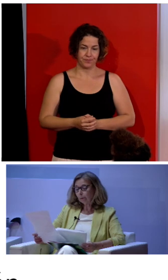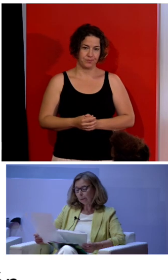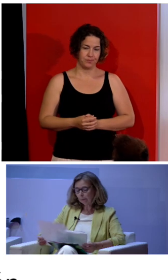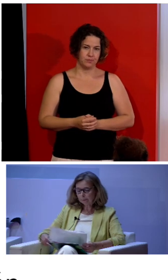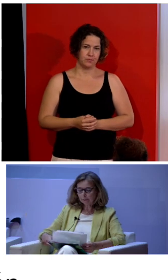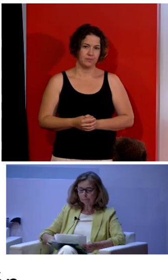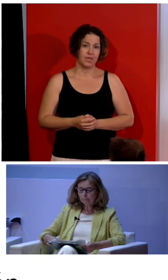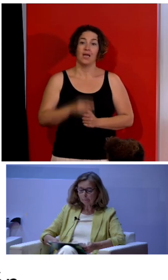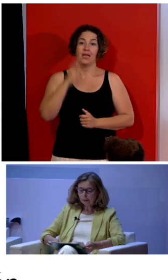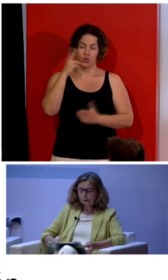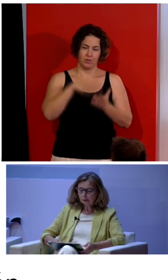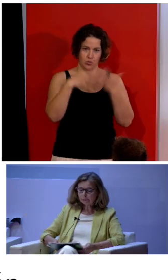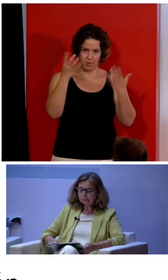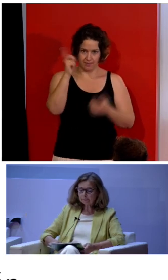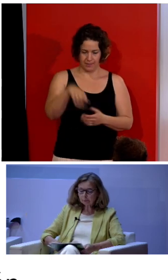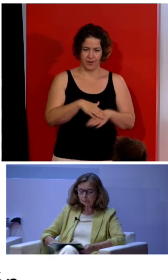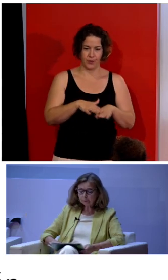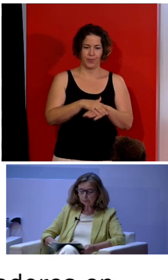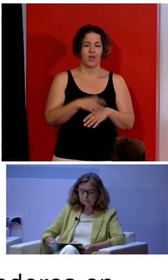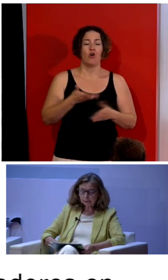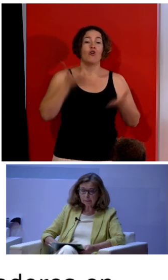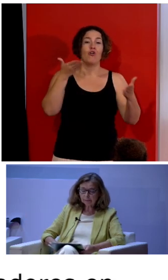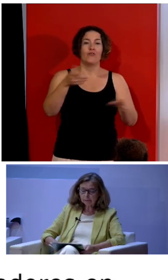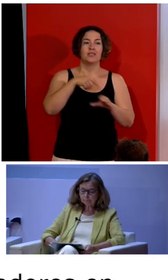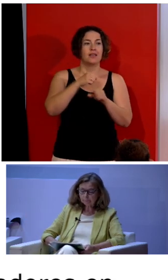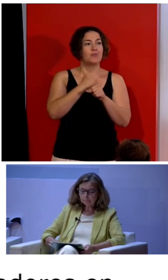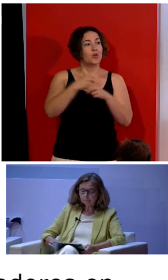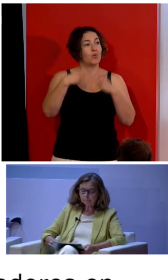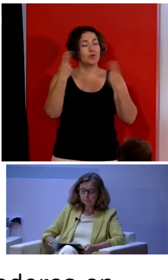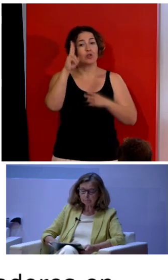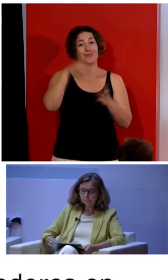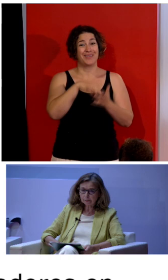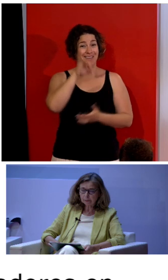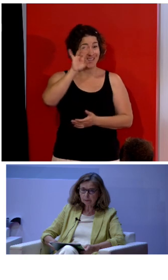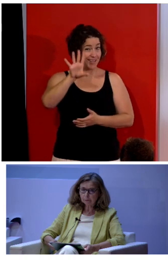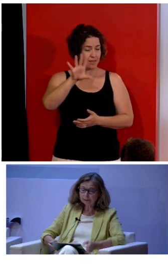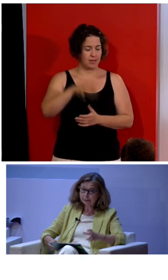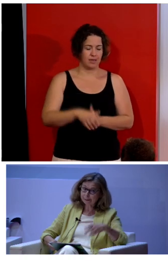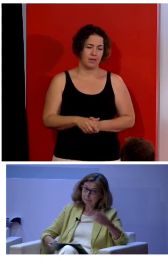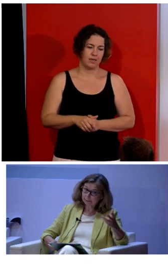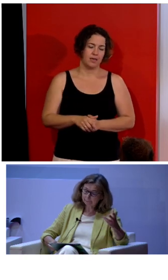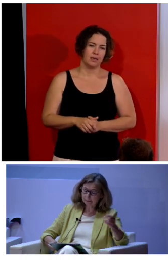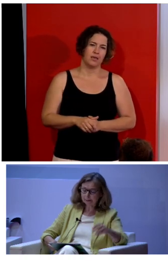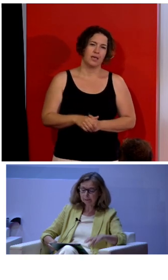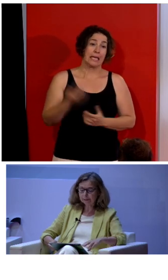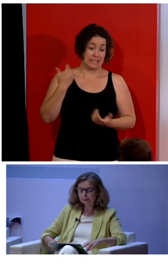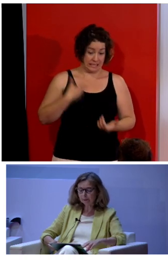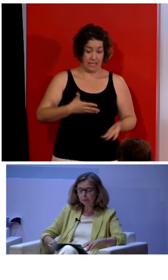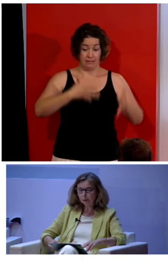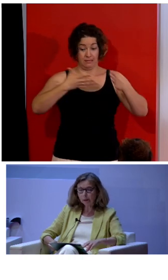2007 y 2009, perdón. En la oferta de empleo público 2015, como ya se aplicaba la